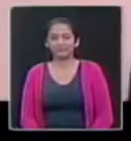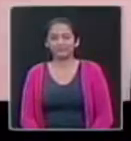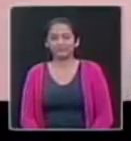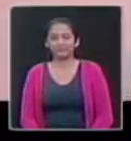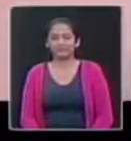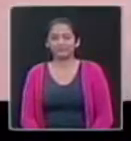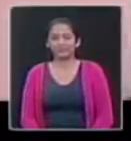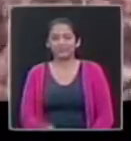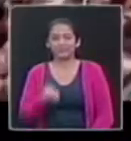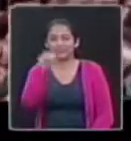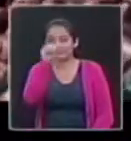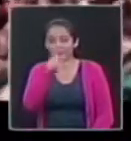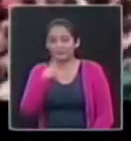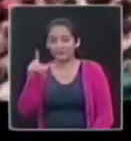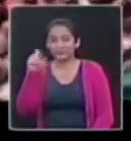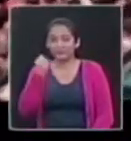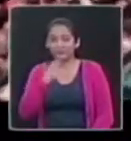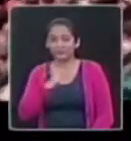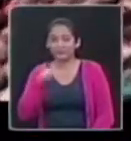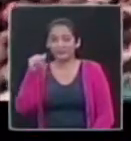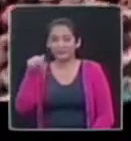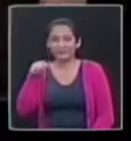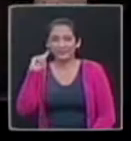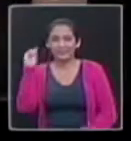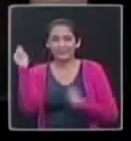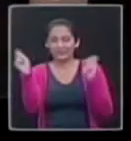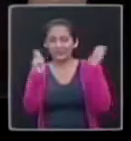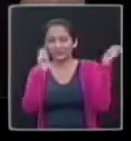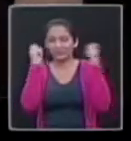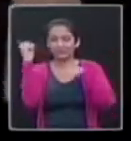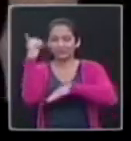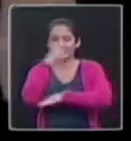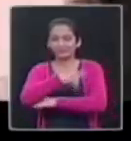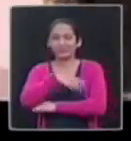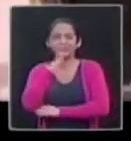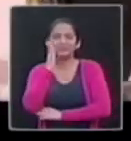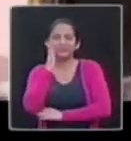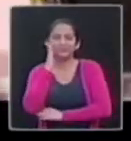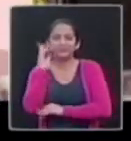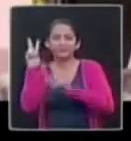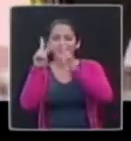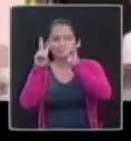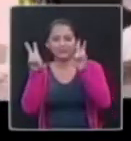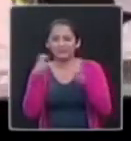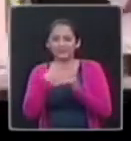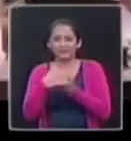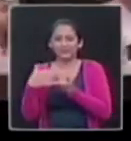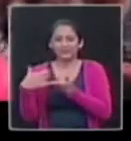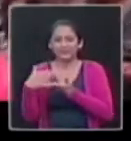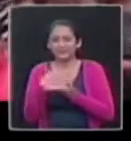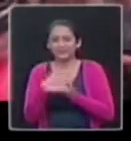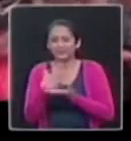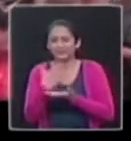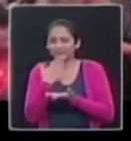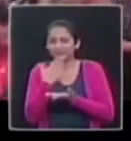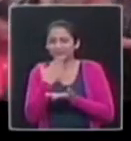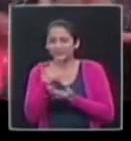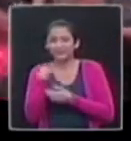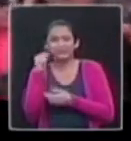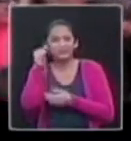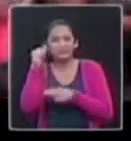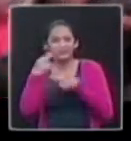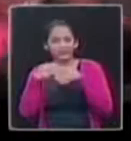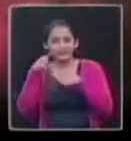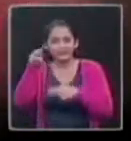Mall del Sur divirtió a todas las mamitas por su día y llevó a cabo el evento Cocinando con Mariela, en donde las participantes disfrutaron de una